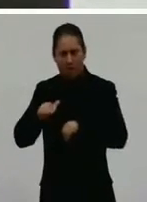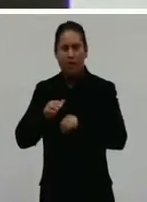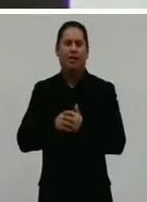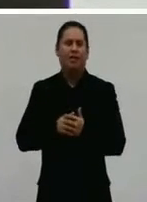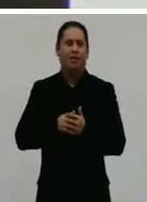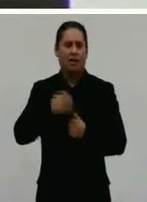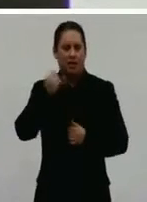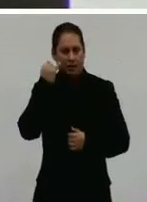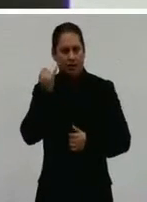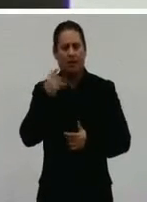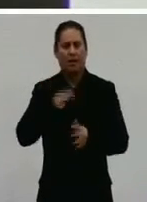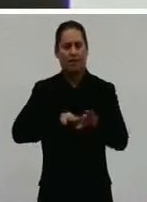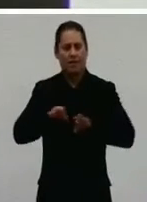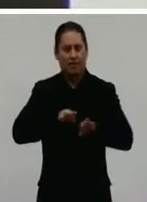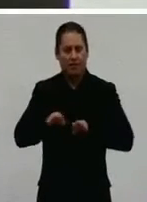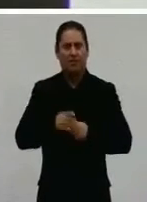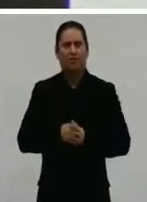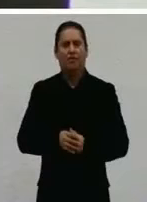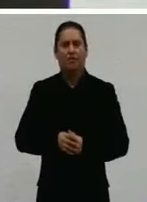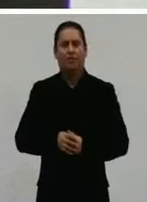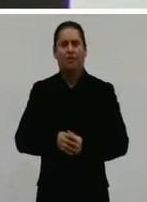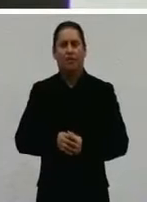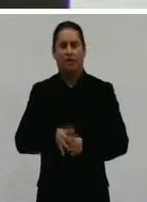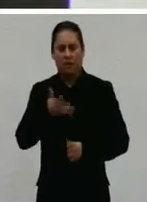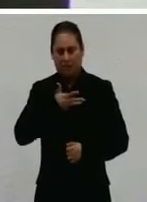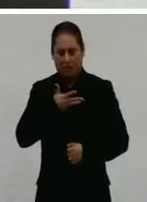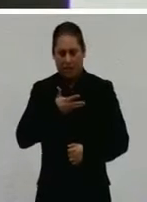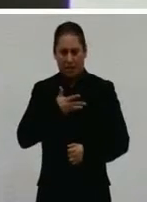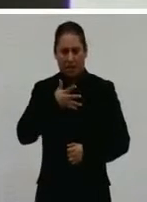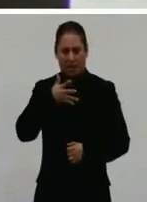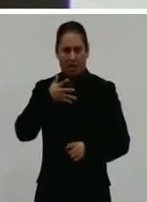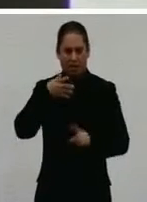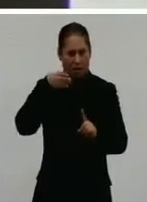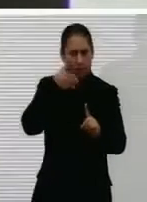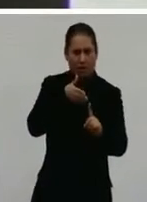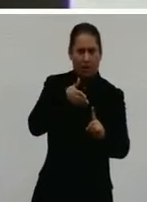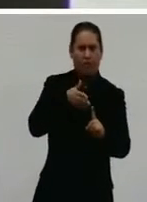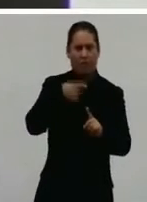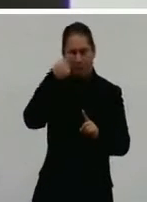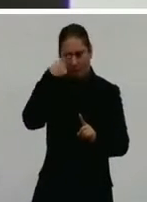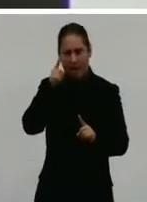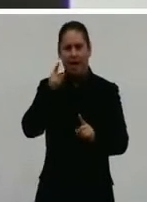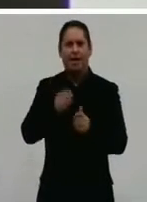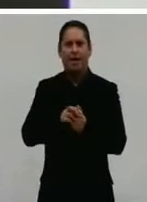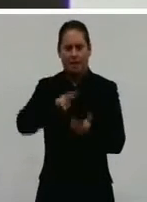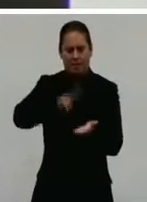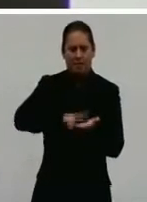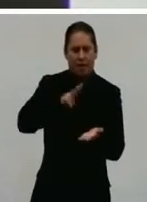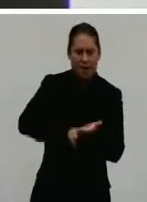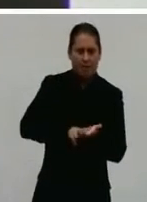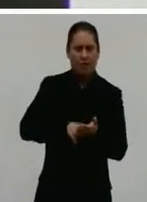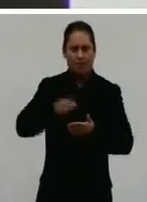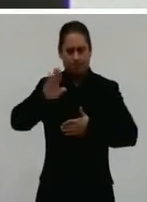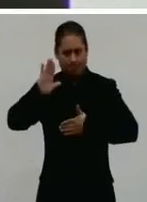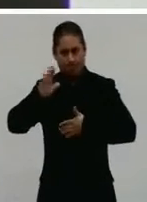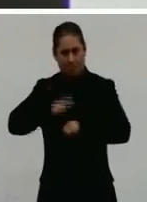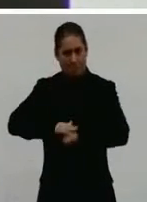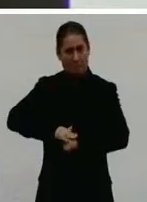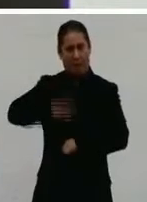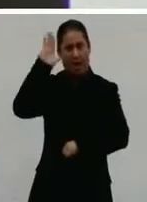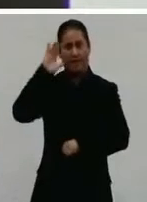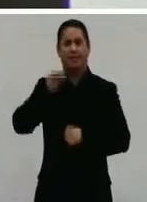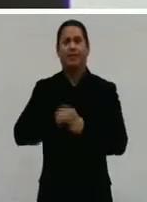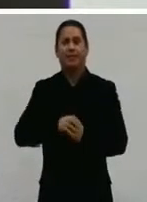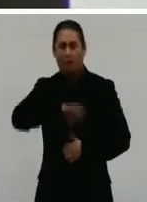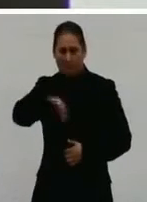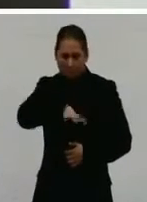trabajo legislativo están fundamentados en sus propios principios y eso nos compromete aún más en